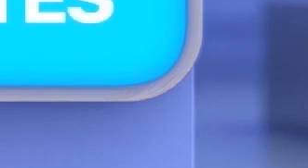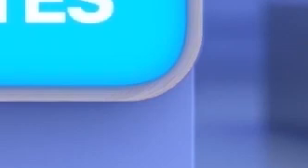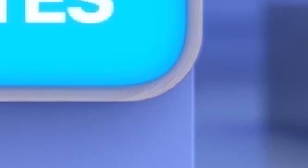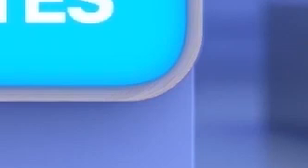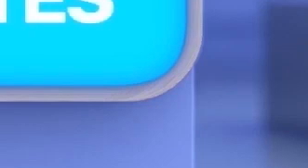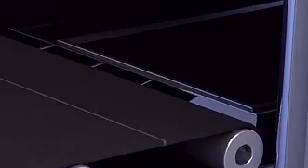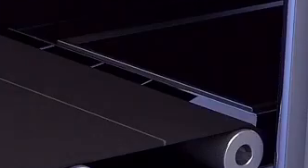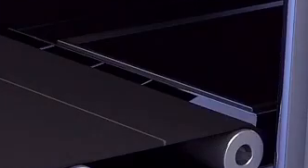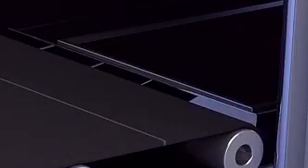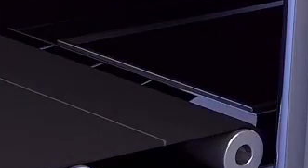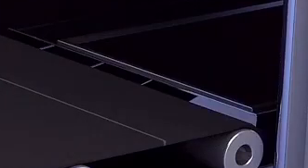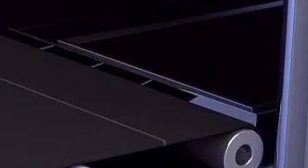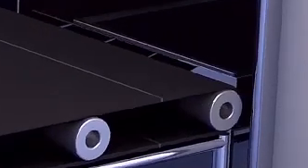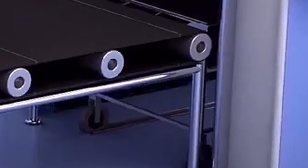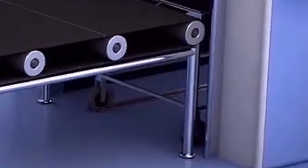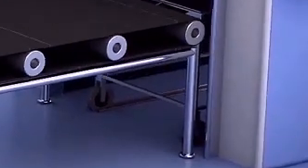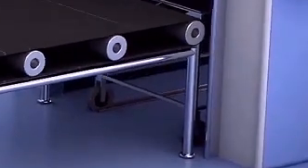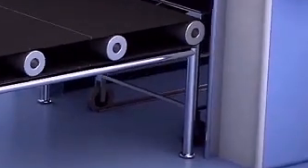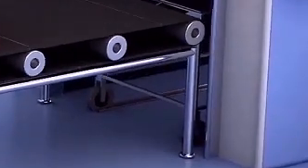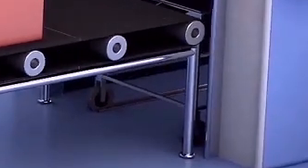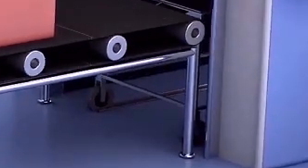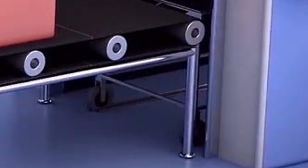más convenientes.